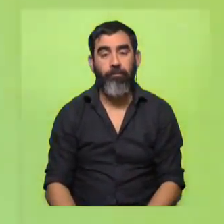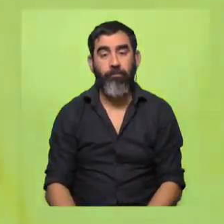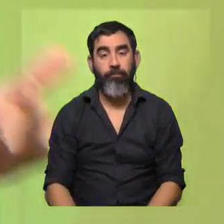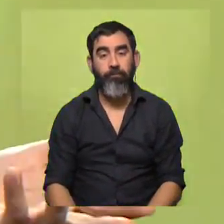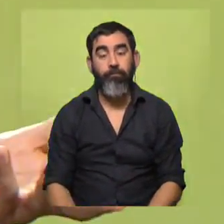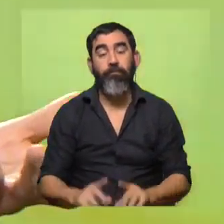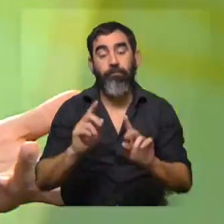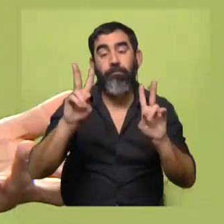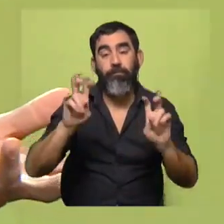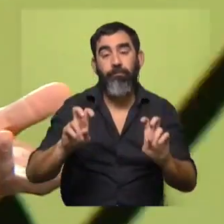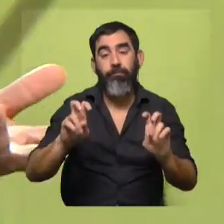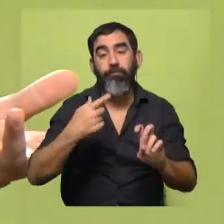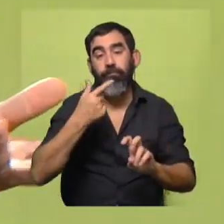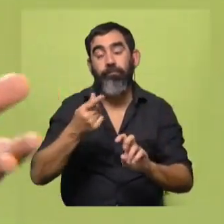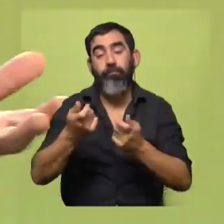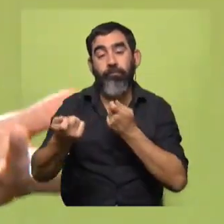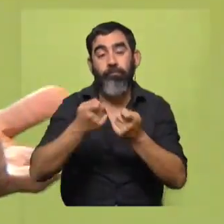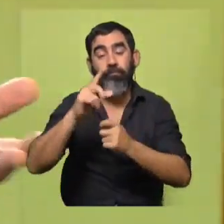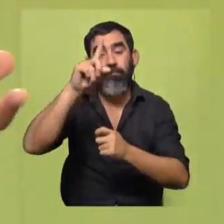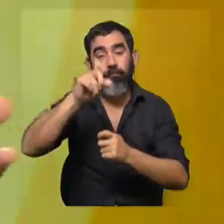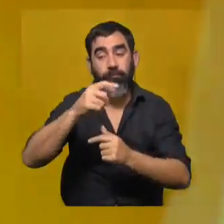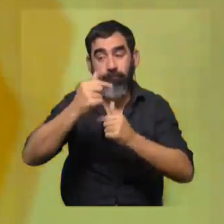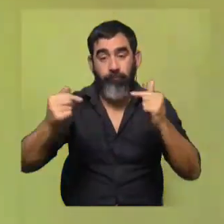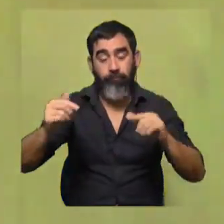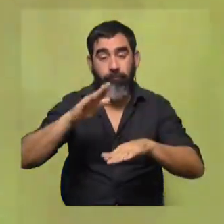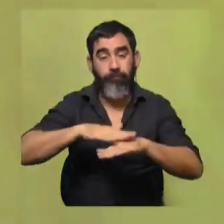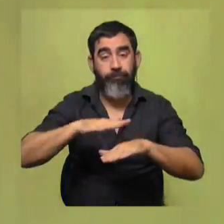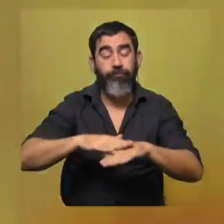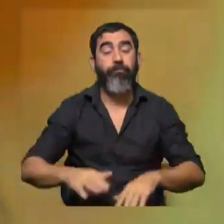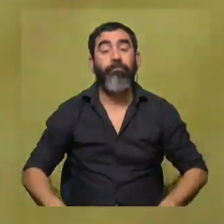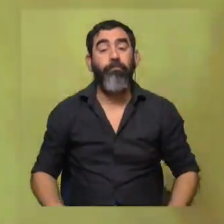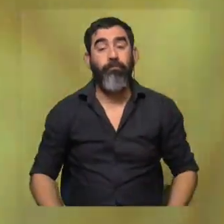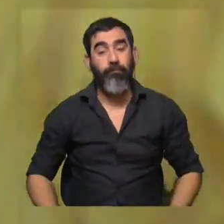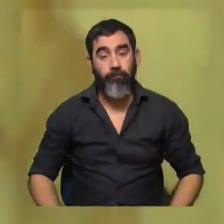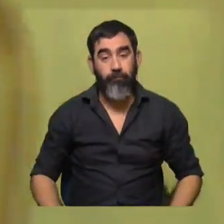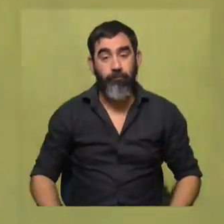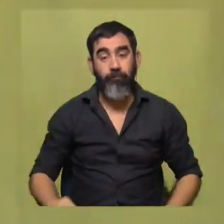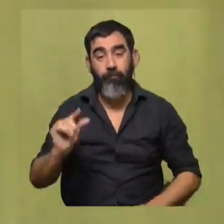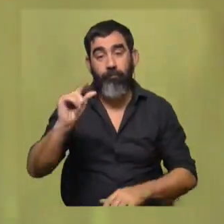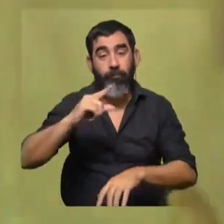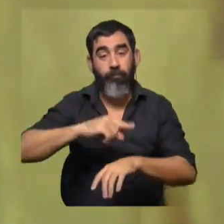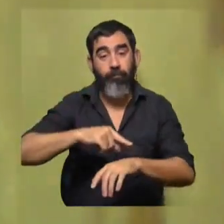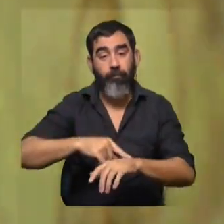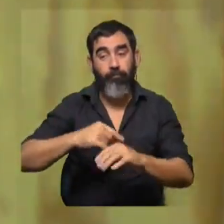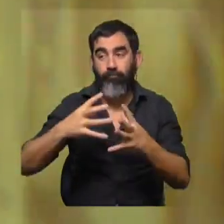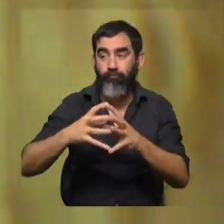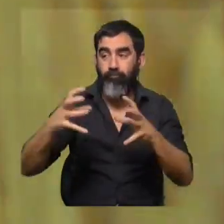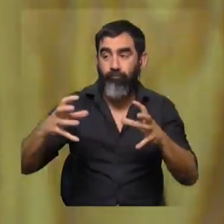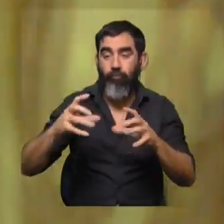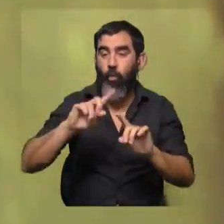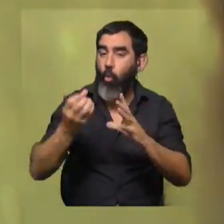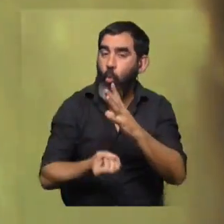por ejemplo, bueno, trasladar porque la gestión de aguas y demás, en definitiva, en poco tiempo, mucha estructura, nada nuevo,